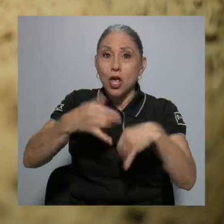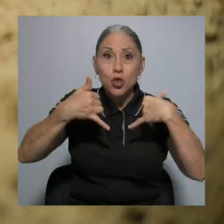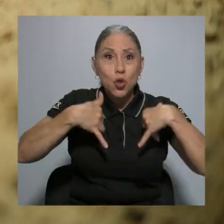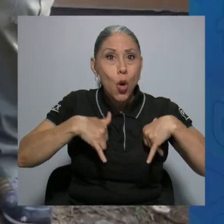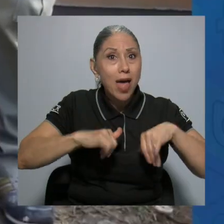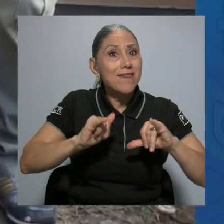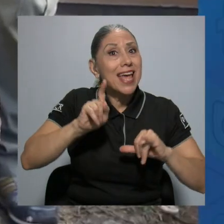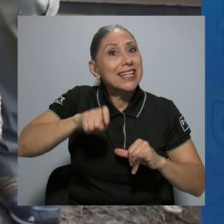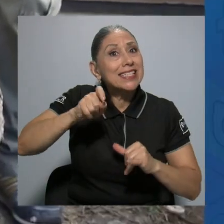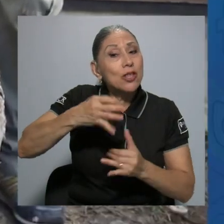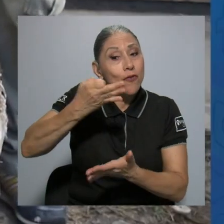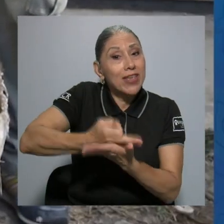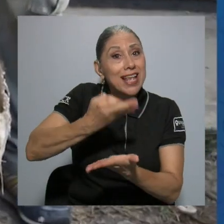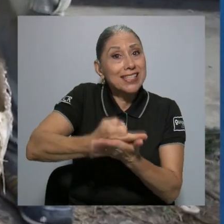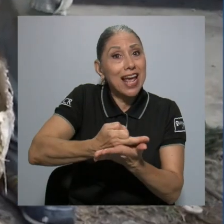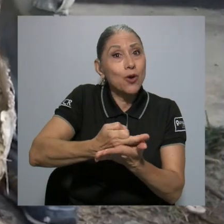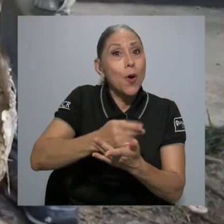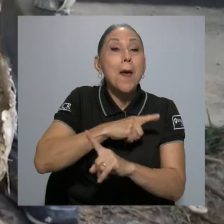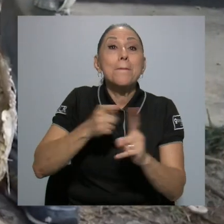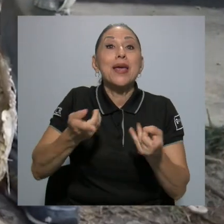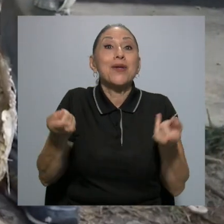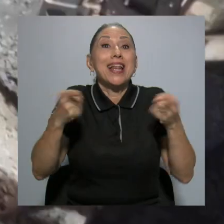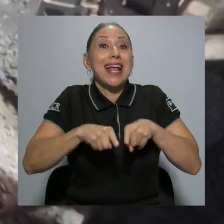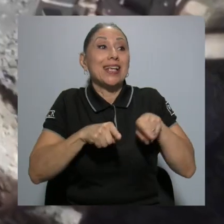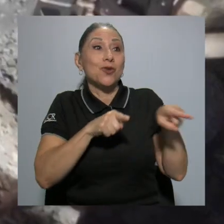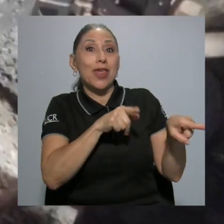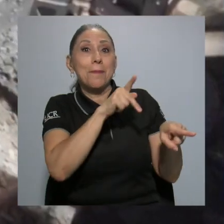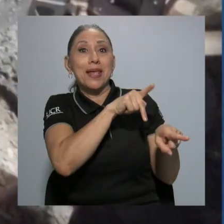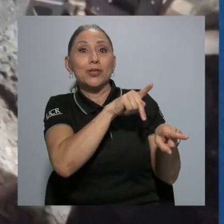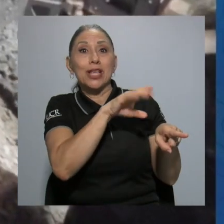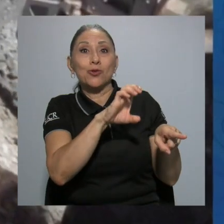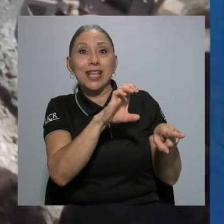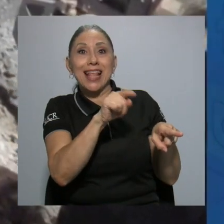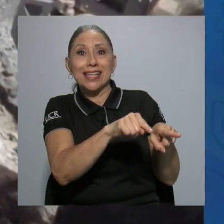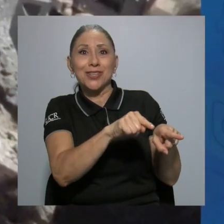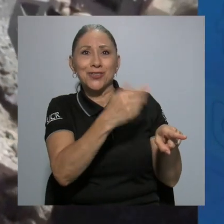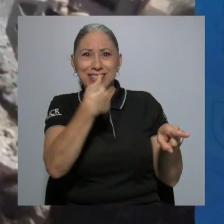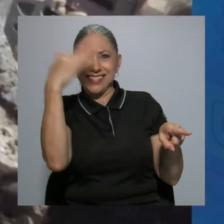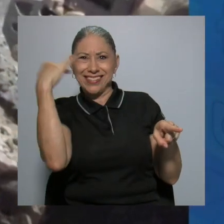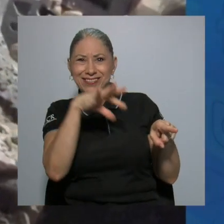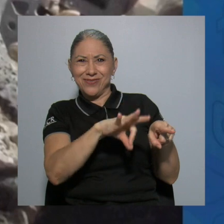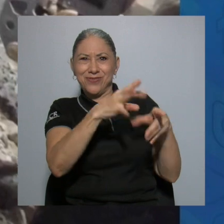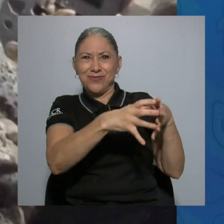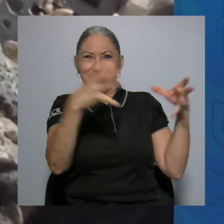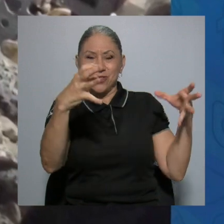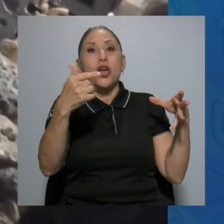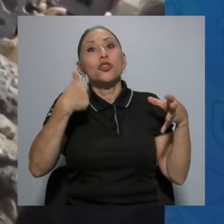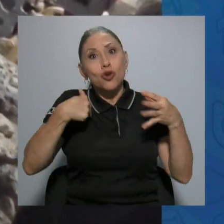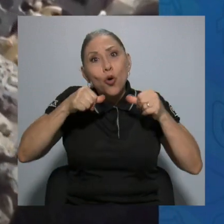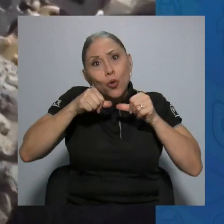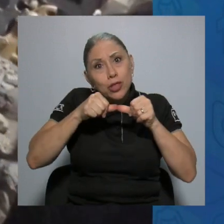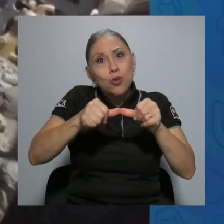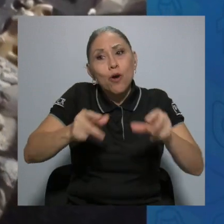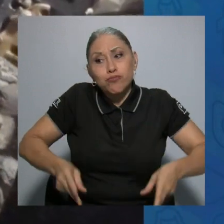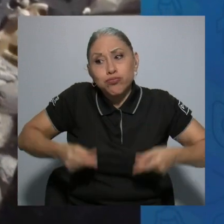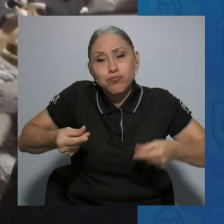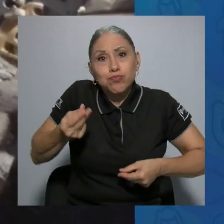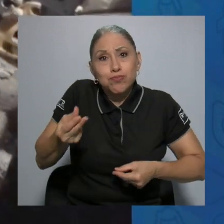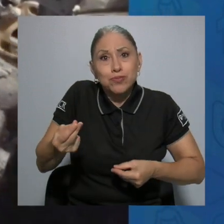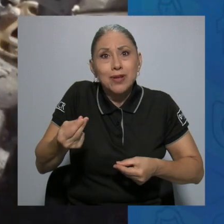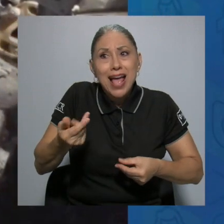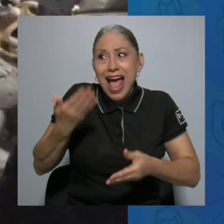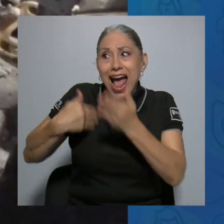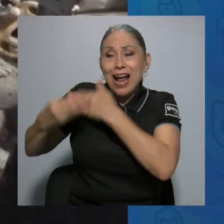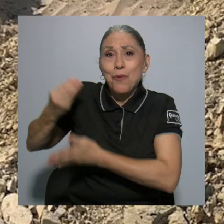una excavación. Y en el caso de Perucetus sigo gastando plata, ¿no? Acabo de venir a excavarlo con una máquina enorme. El cerro me he